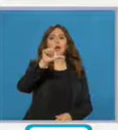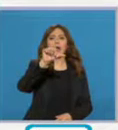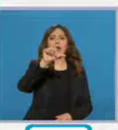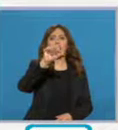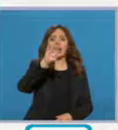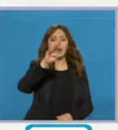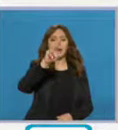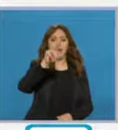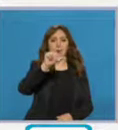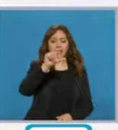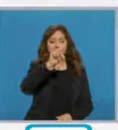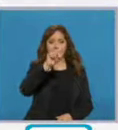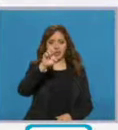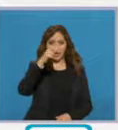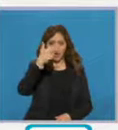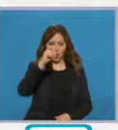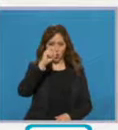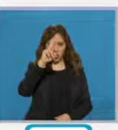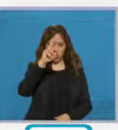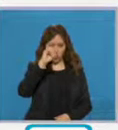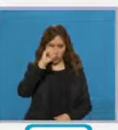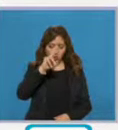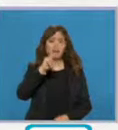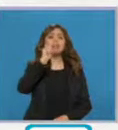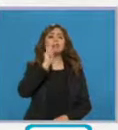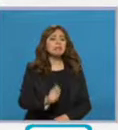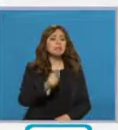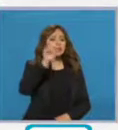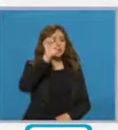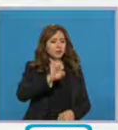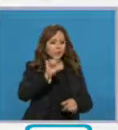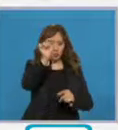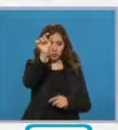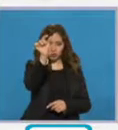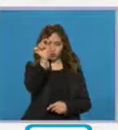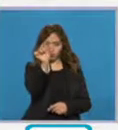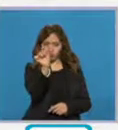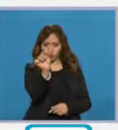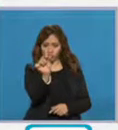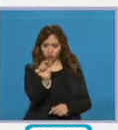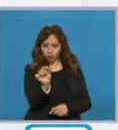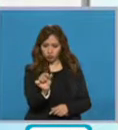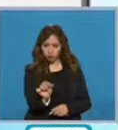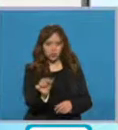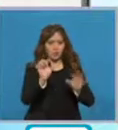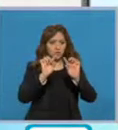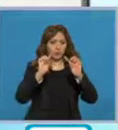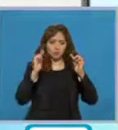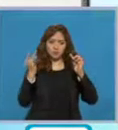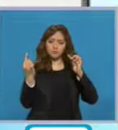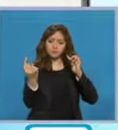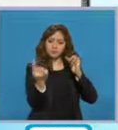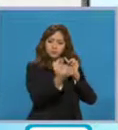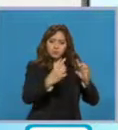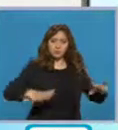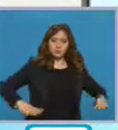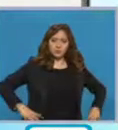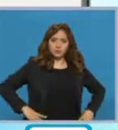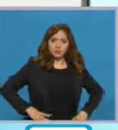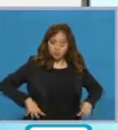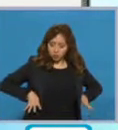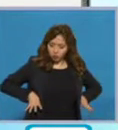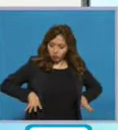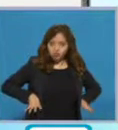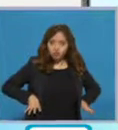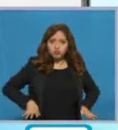queda muy lindo porque si te fijas tiene como una pequeña franjita que divide la parte de la cintura. Te hace más cintura. Y te enmarca un